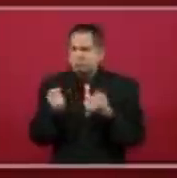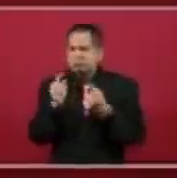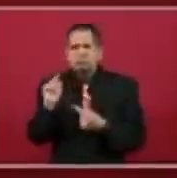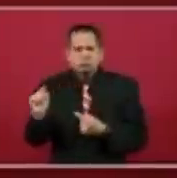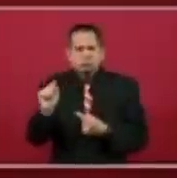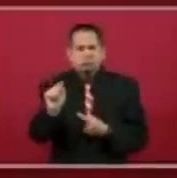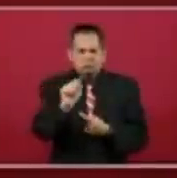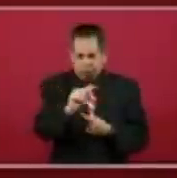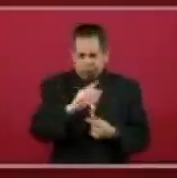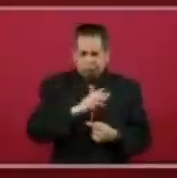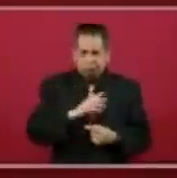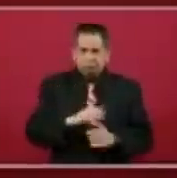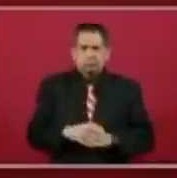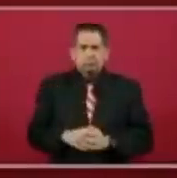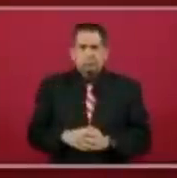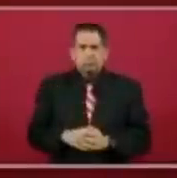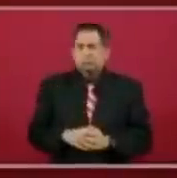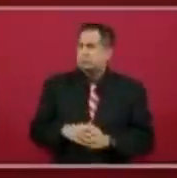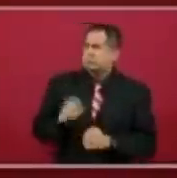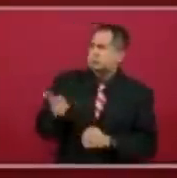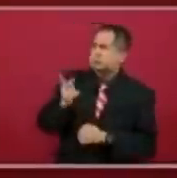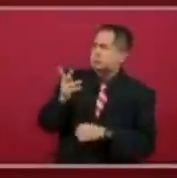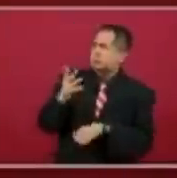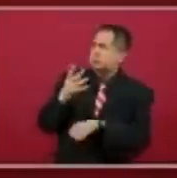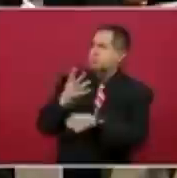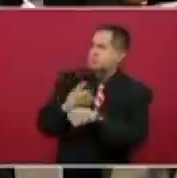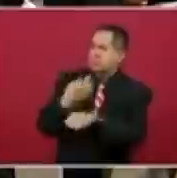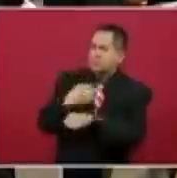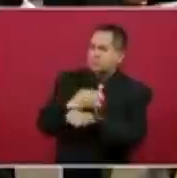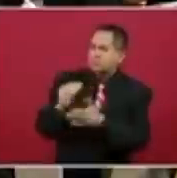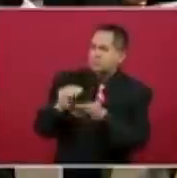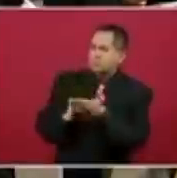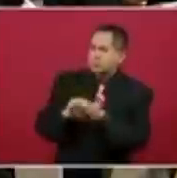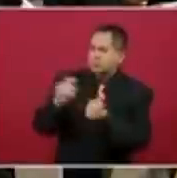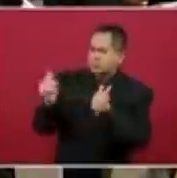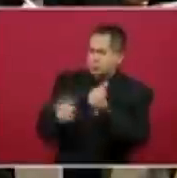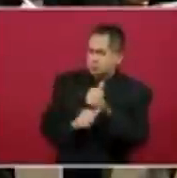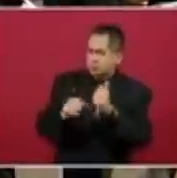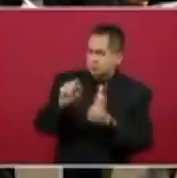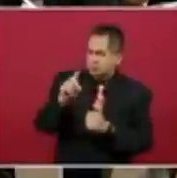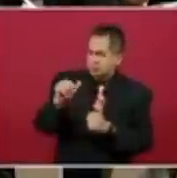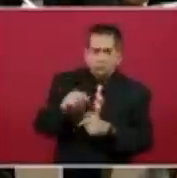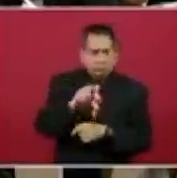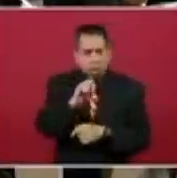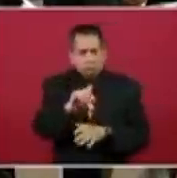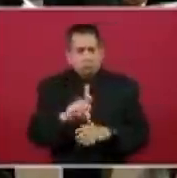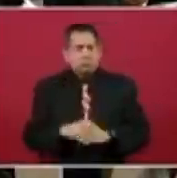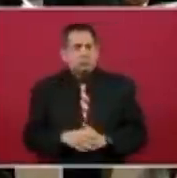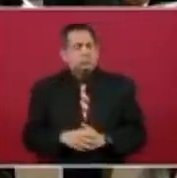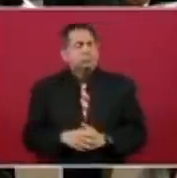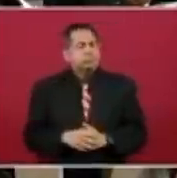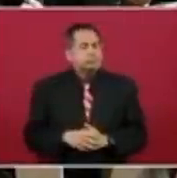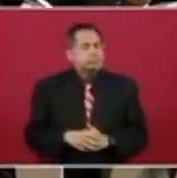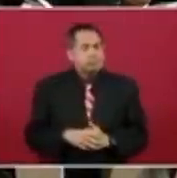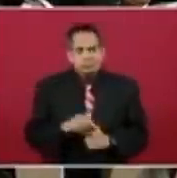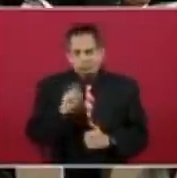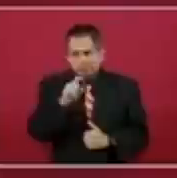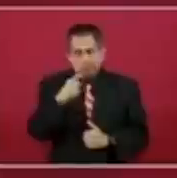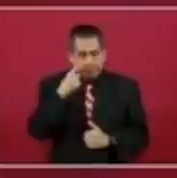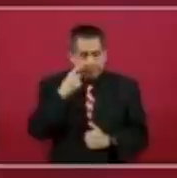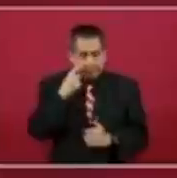otros. Con ese cuarto transitorio y que dependa de la Sedena. Sí. Es que además,